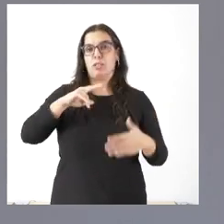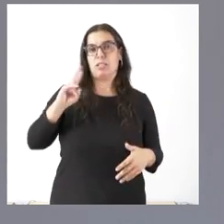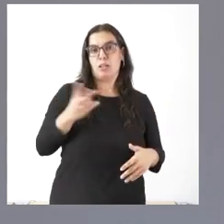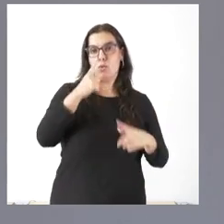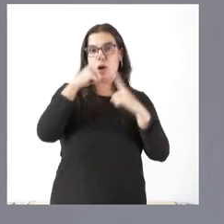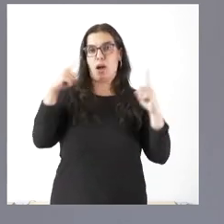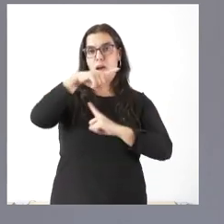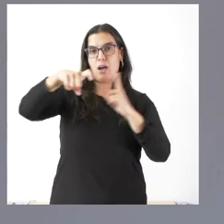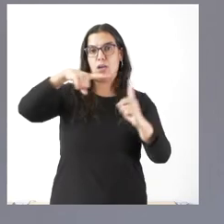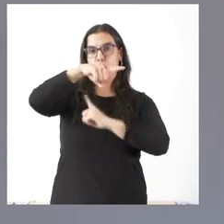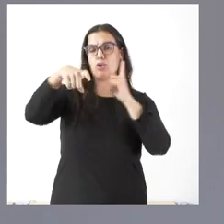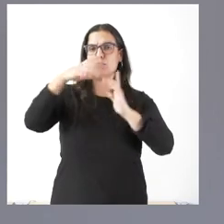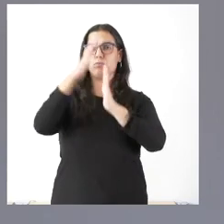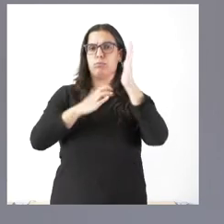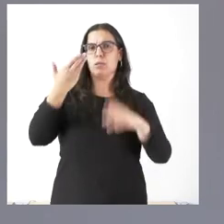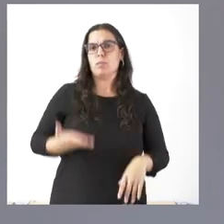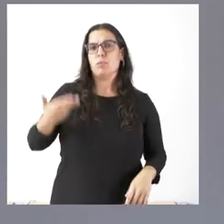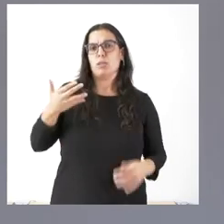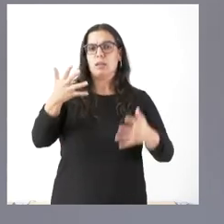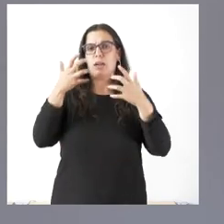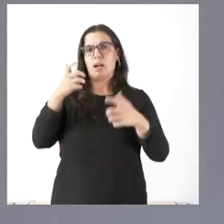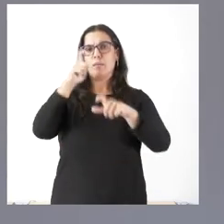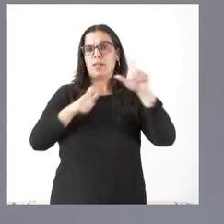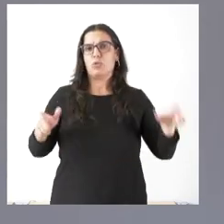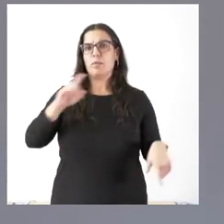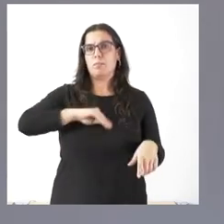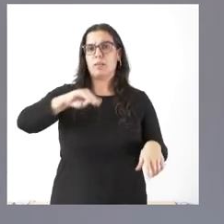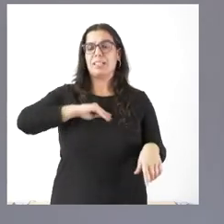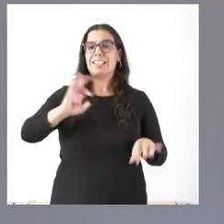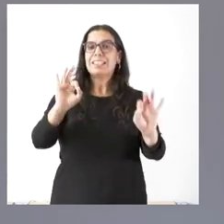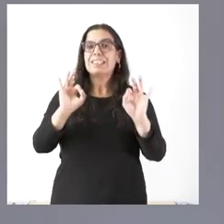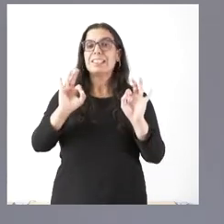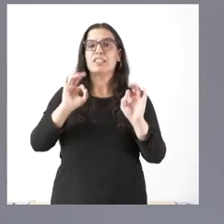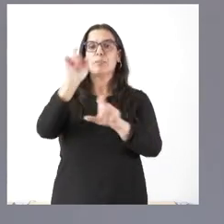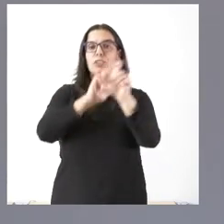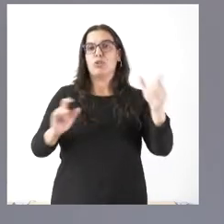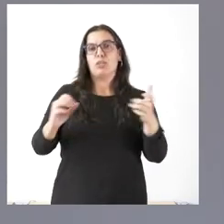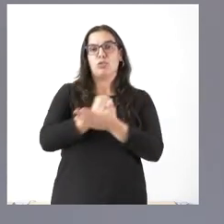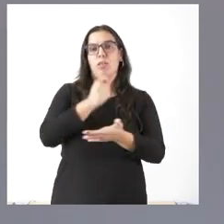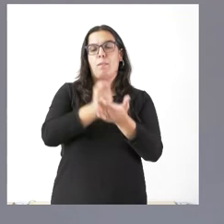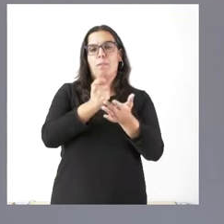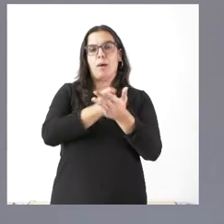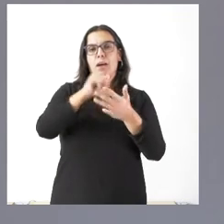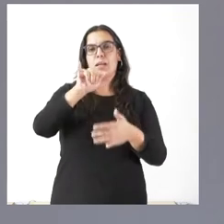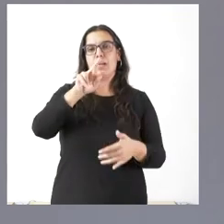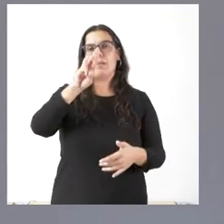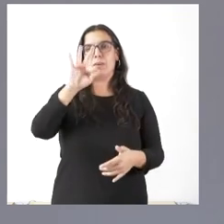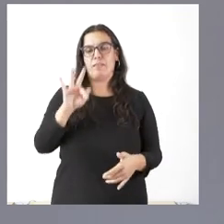rebaja importante que beneficiará a muchos ciudadanos, en concreto a todos los contribuyentes por el IRPF en Castilla y León.